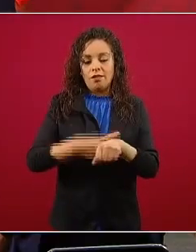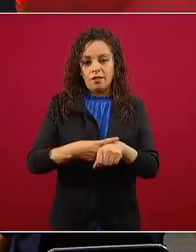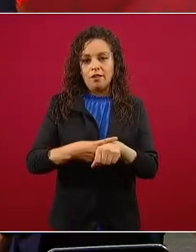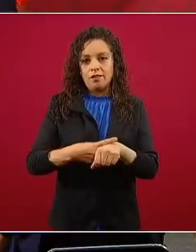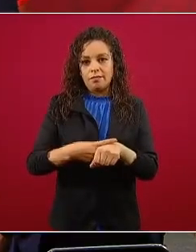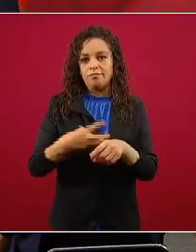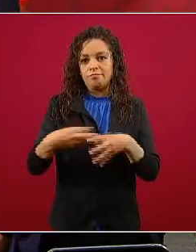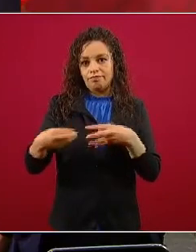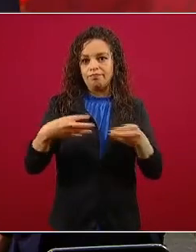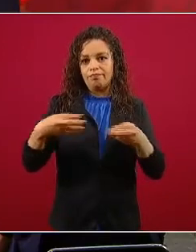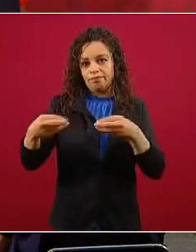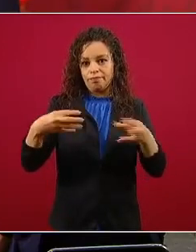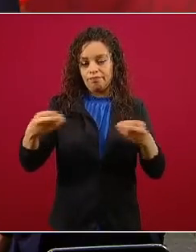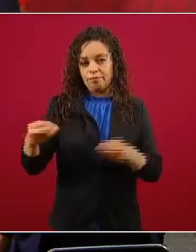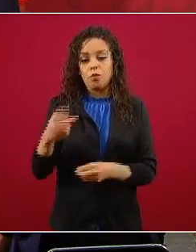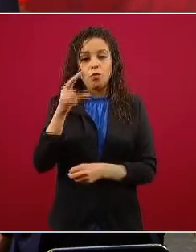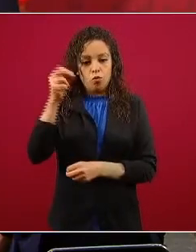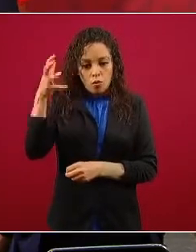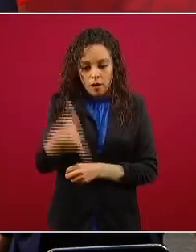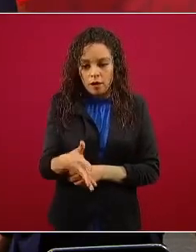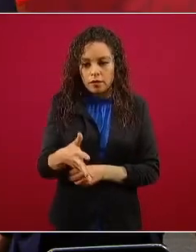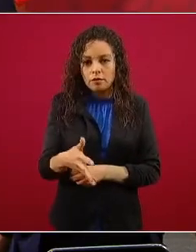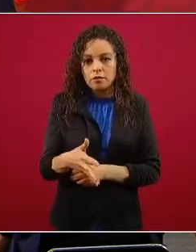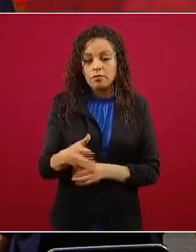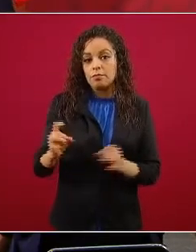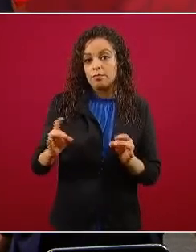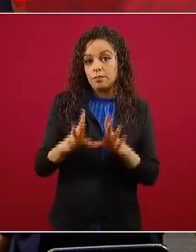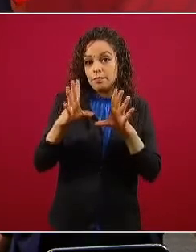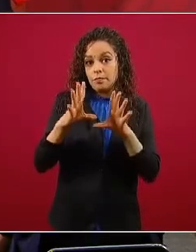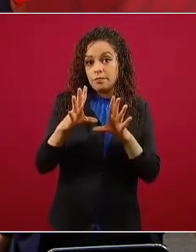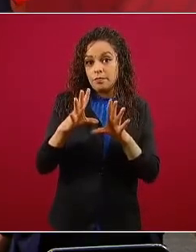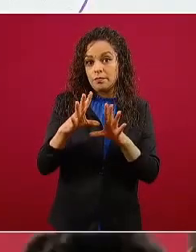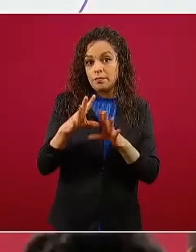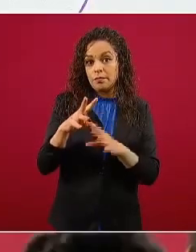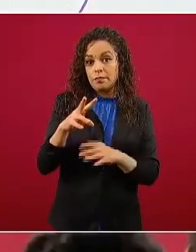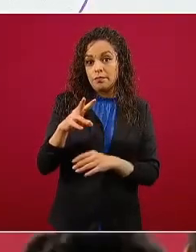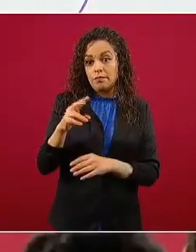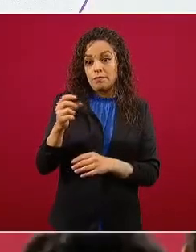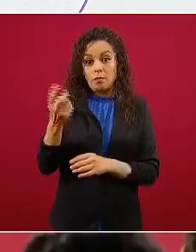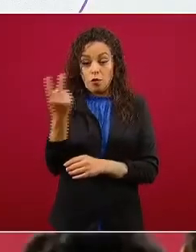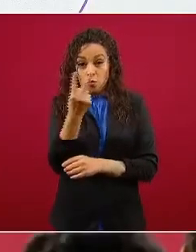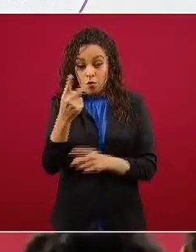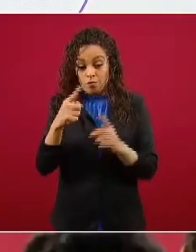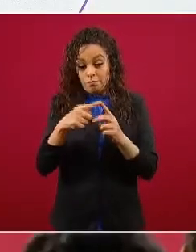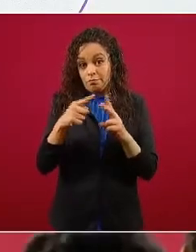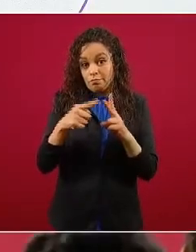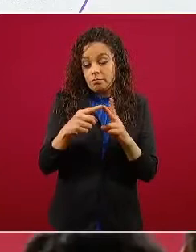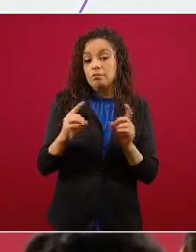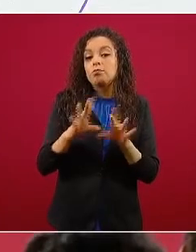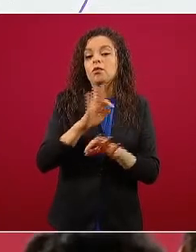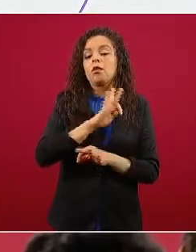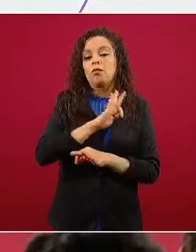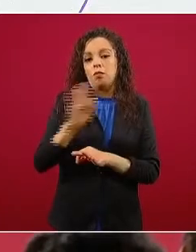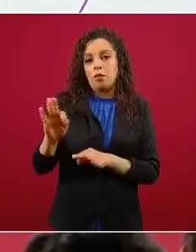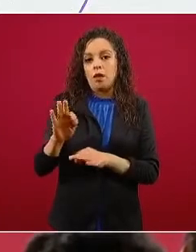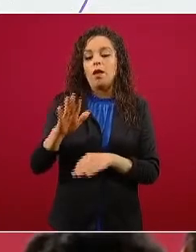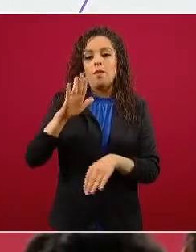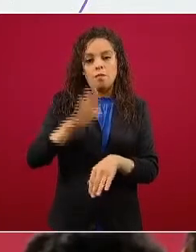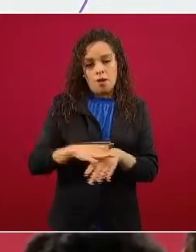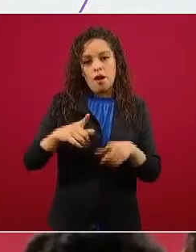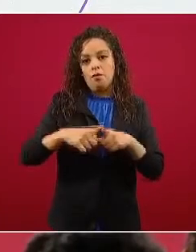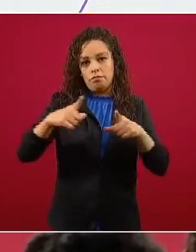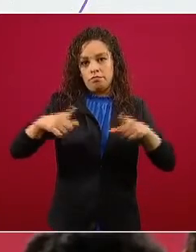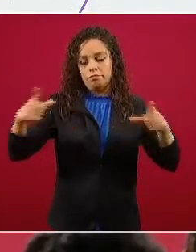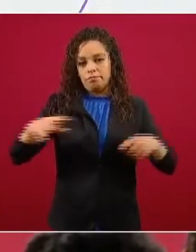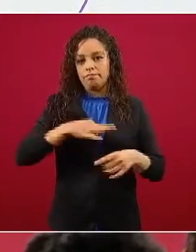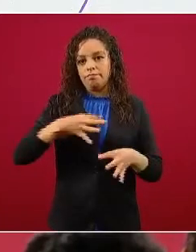de que cualquiera de estas 2 empezara a tener más casos. Pero en este momento, dadas las intervenciones de